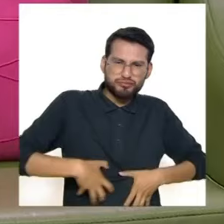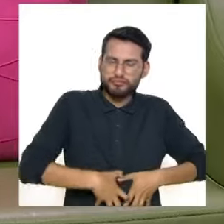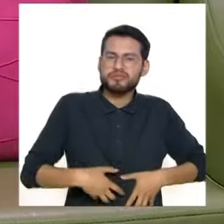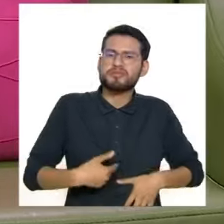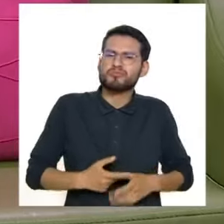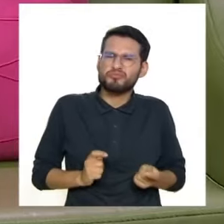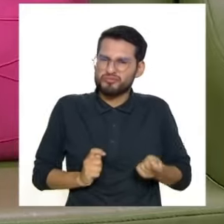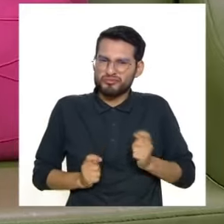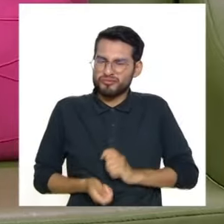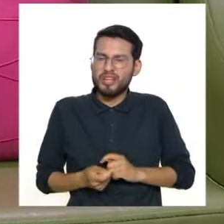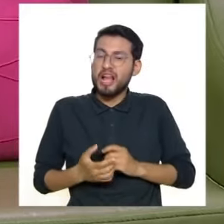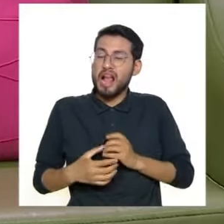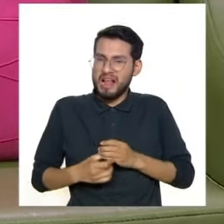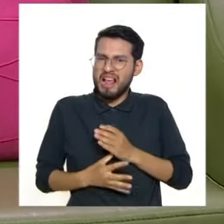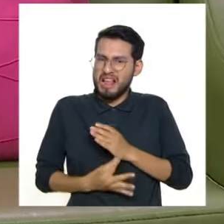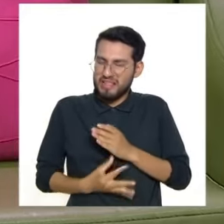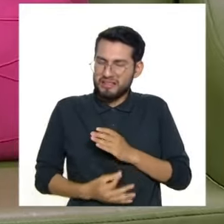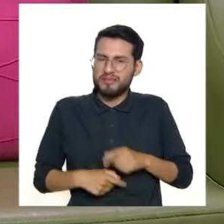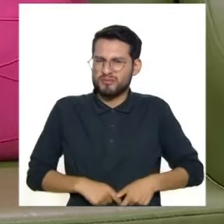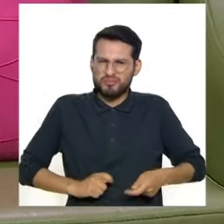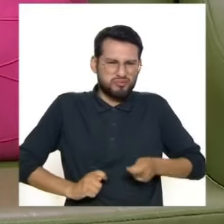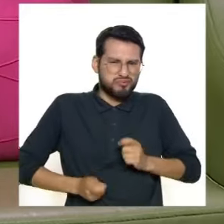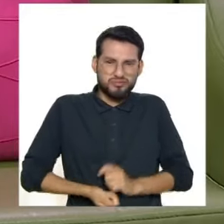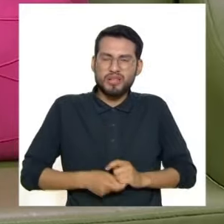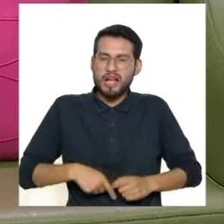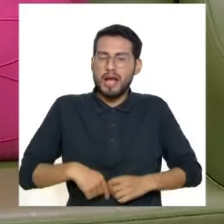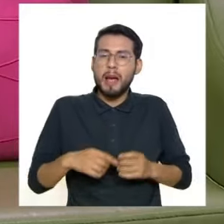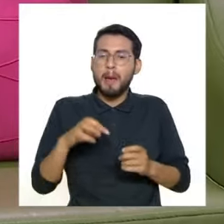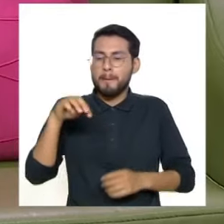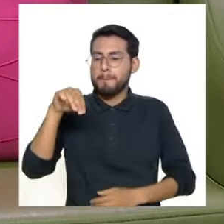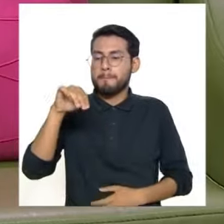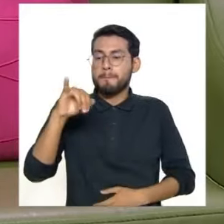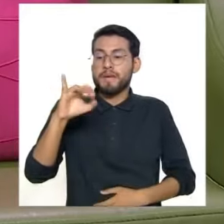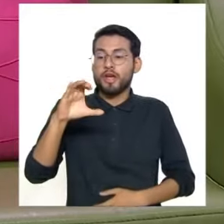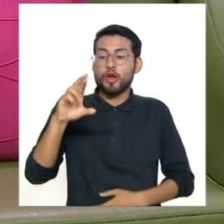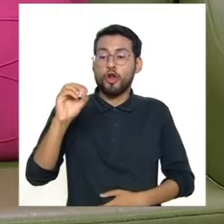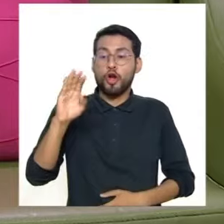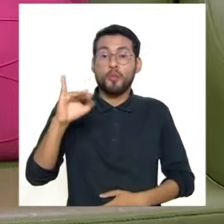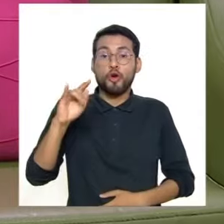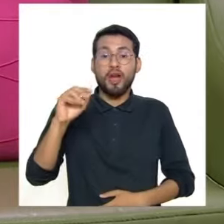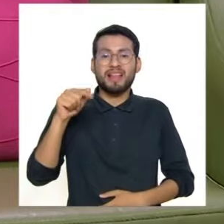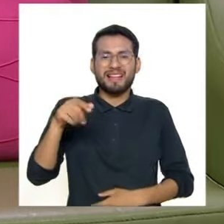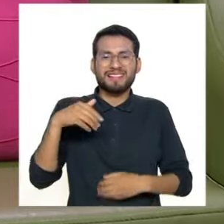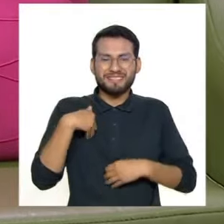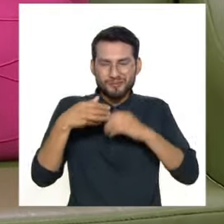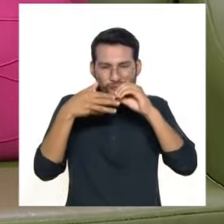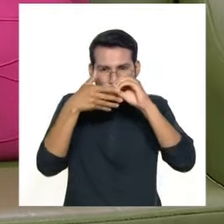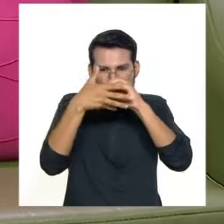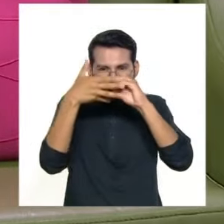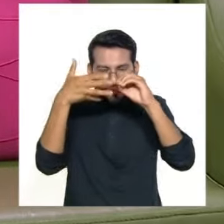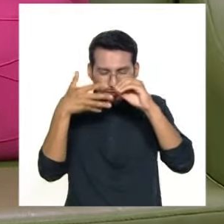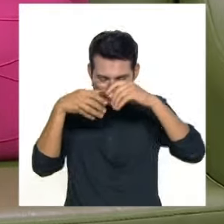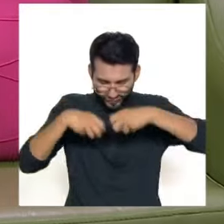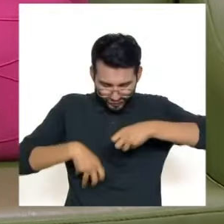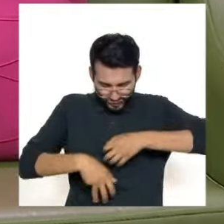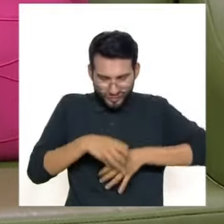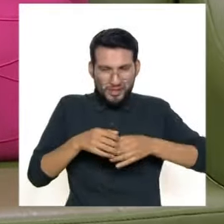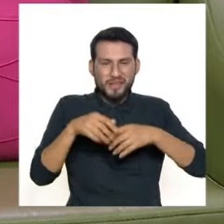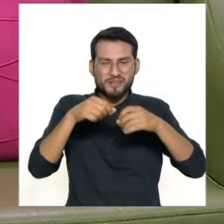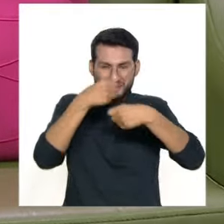composición corporal de la grasa y en la composición corporal de la microbiota la microbiota que es los gérmenes que ocupan la el